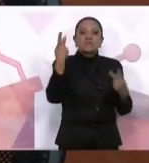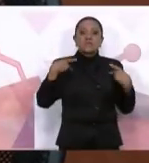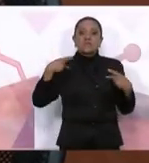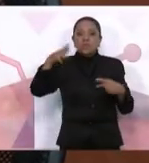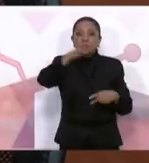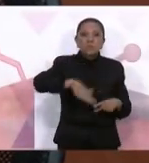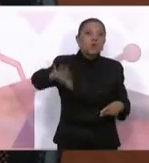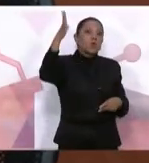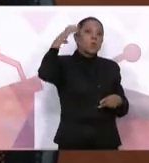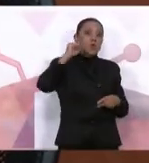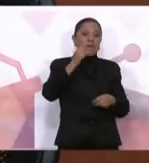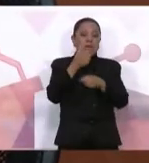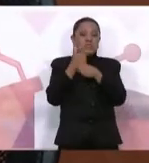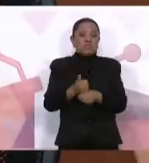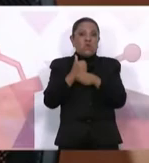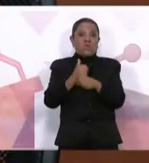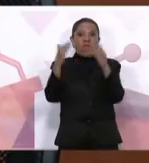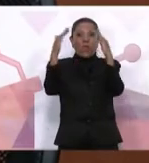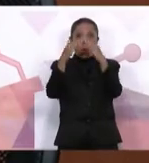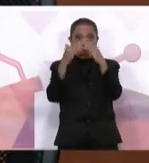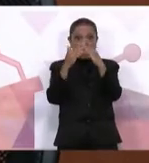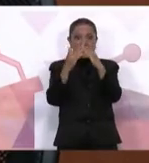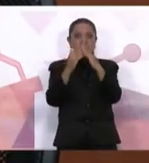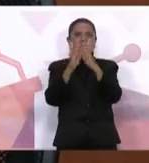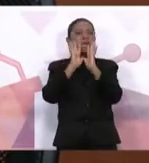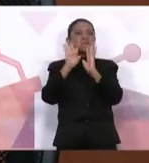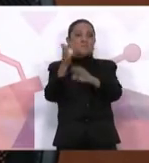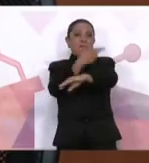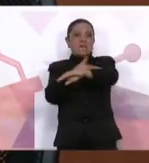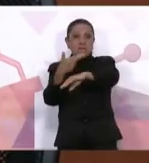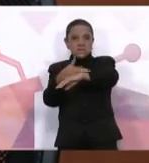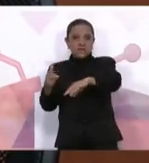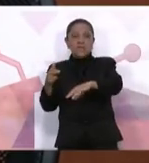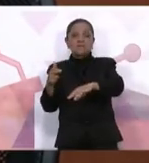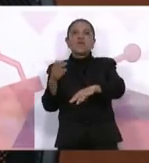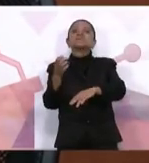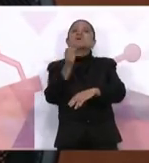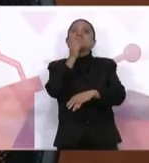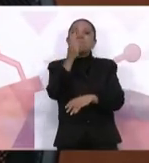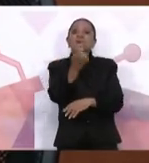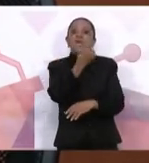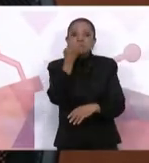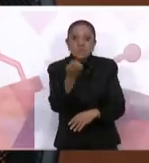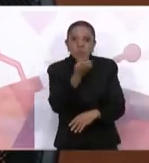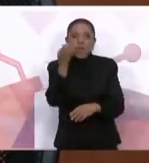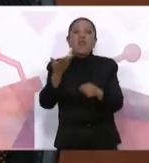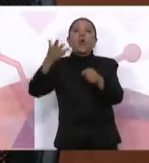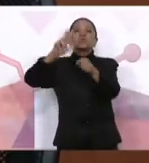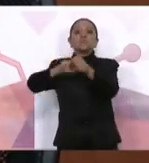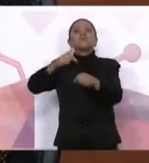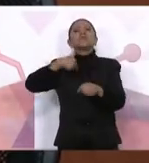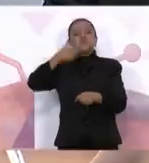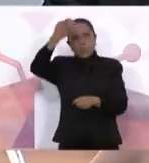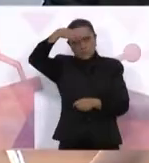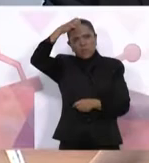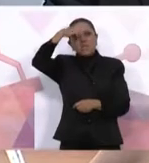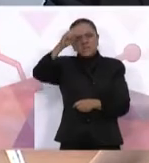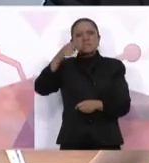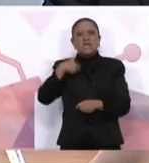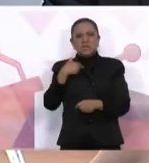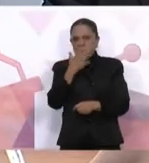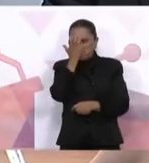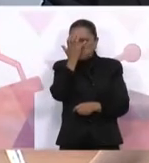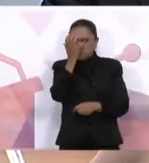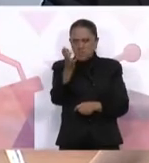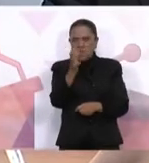vivienda que estarán todas resueltas escuelas y hospitales tengo la experiencia con honestidad lo voy a realizar gracias que